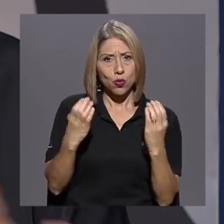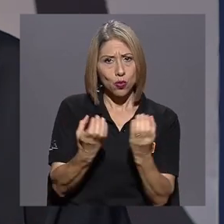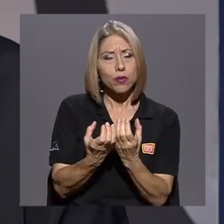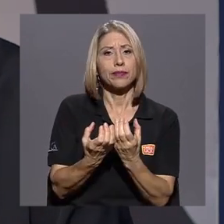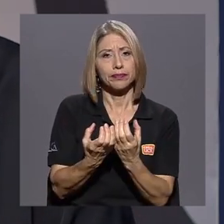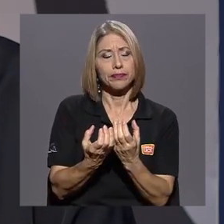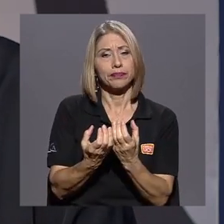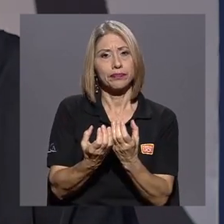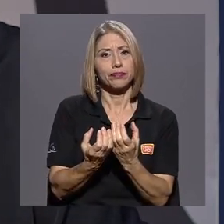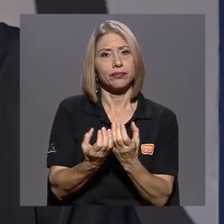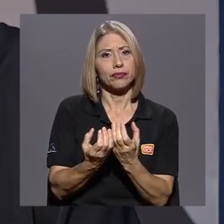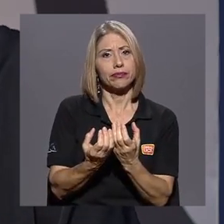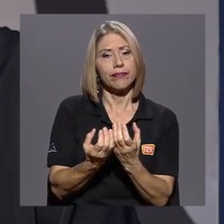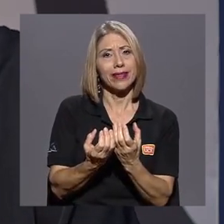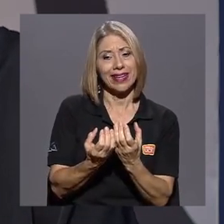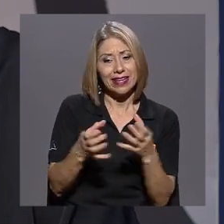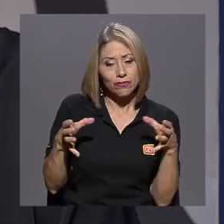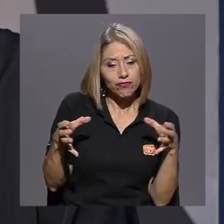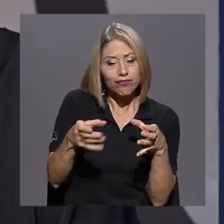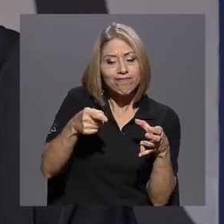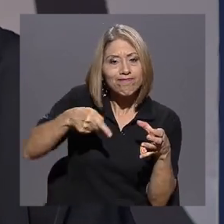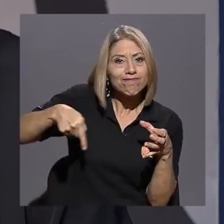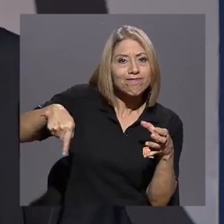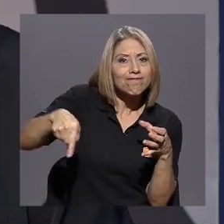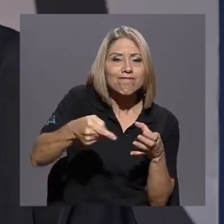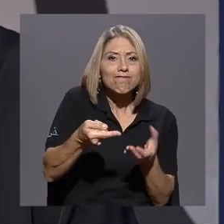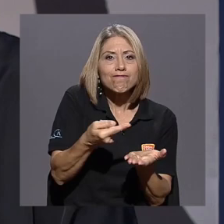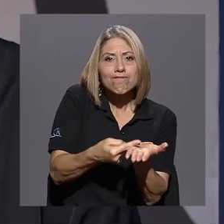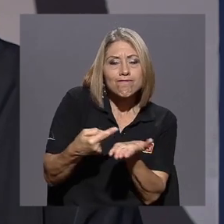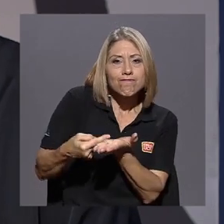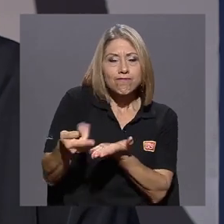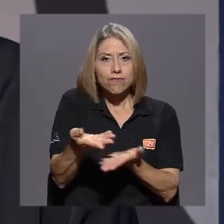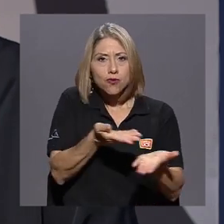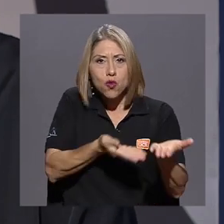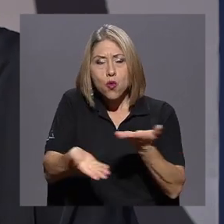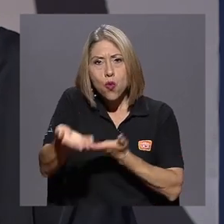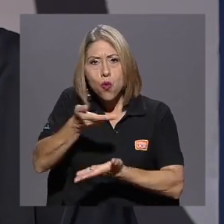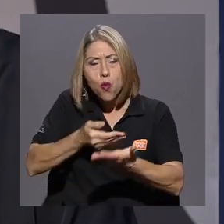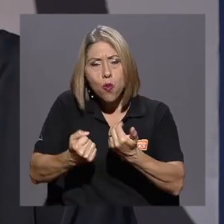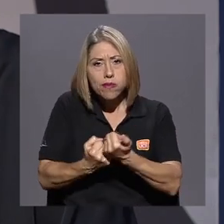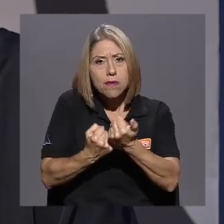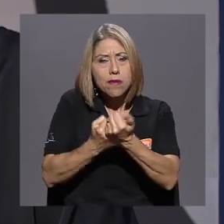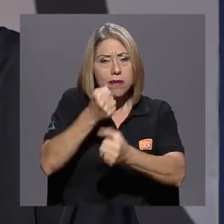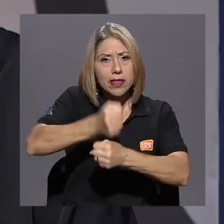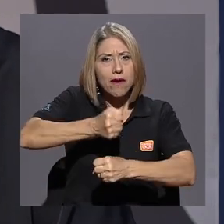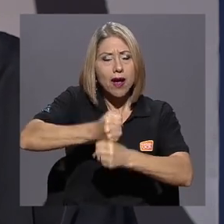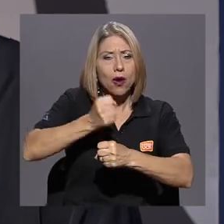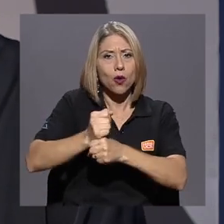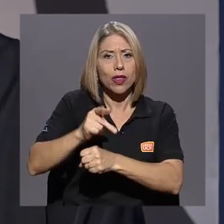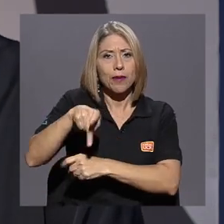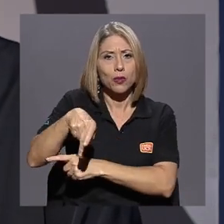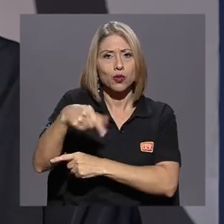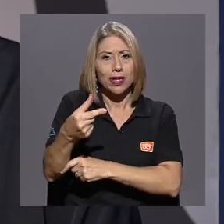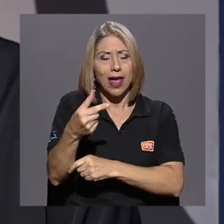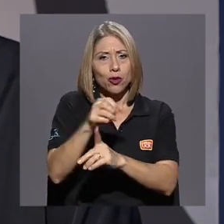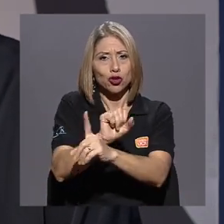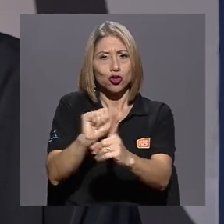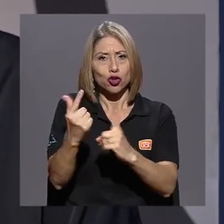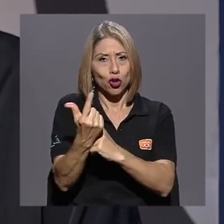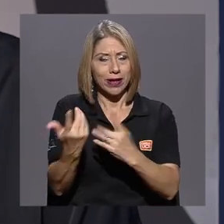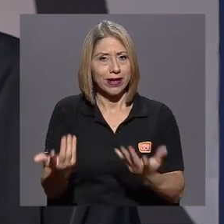que conforma y que alimenta y retroalimenta constantemente lo que es el trabajo del posgrado en